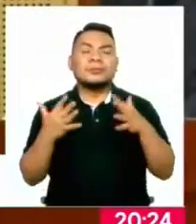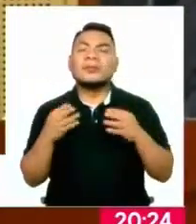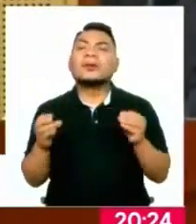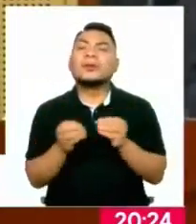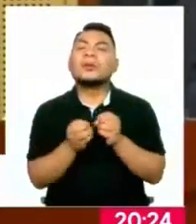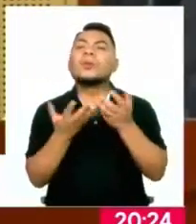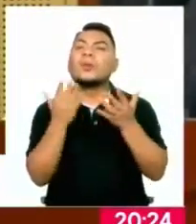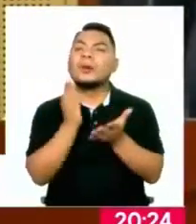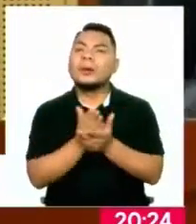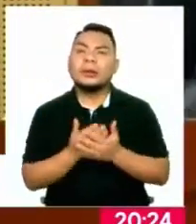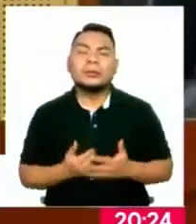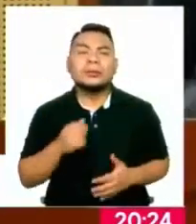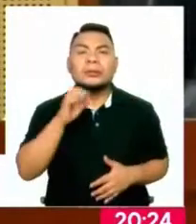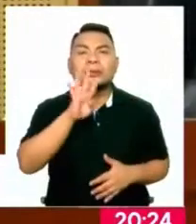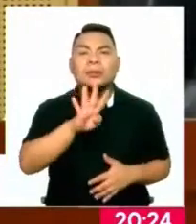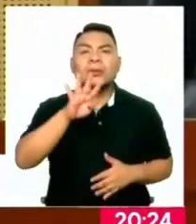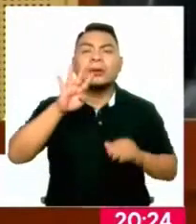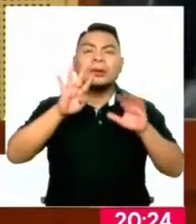de